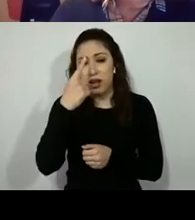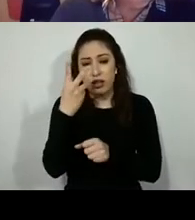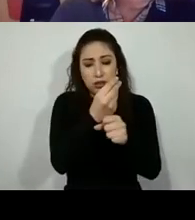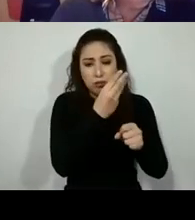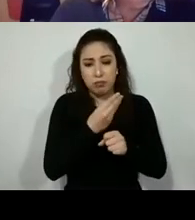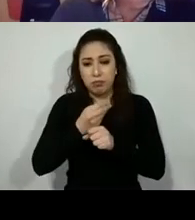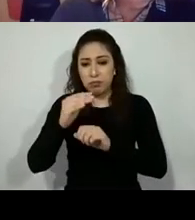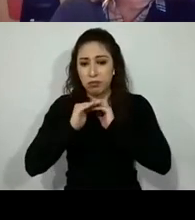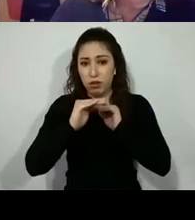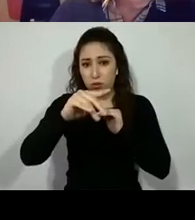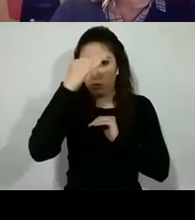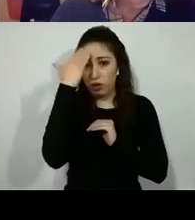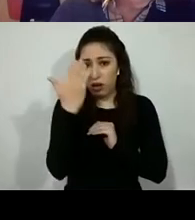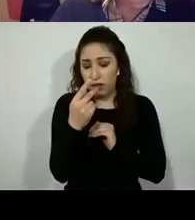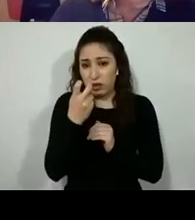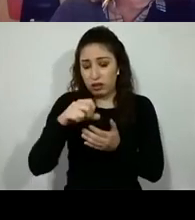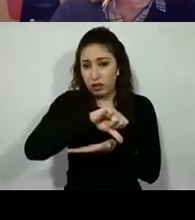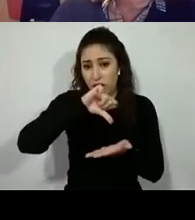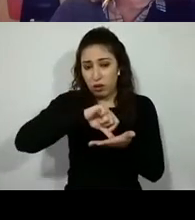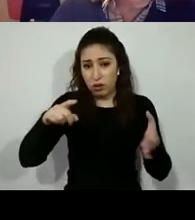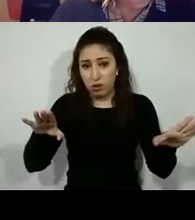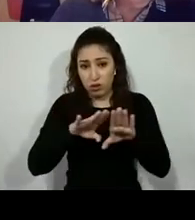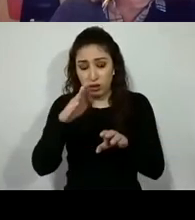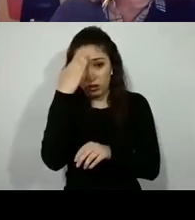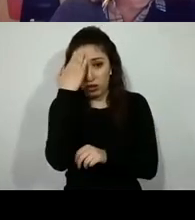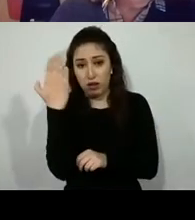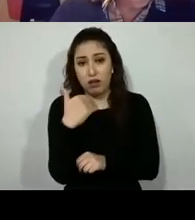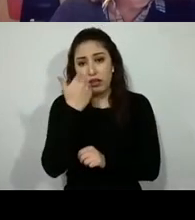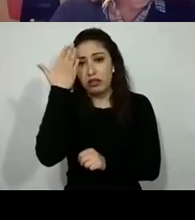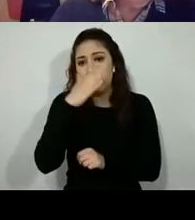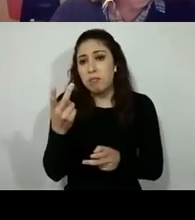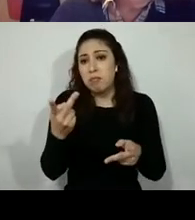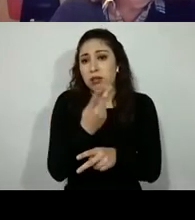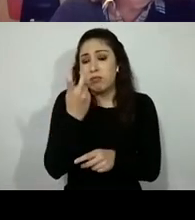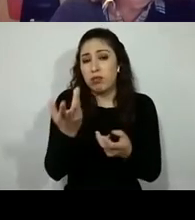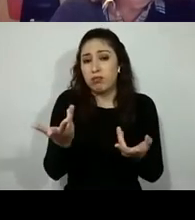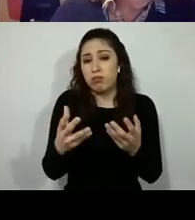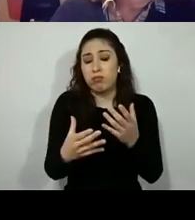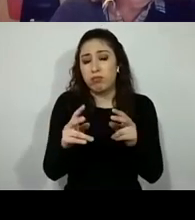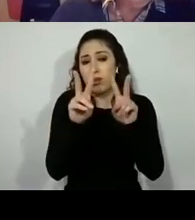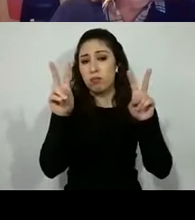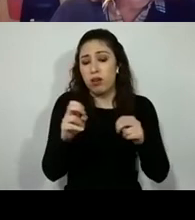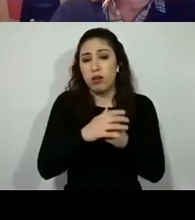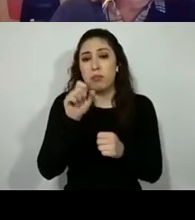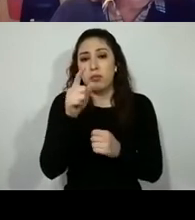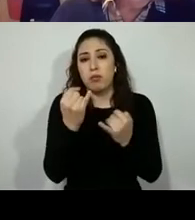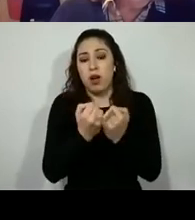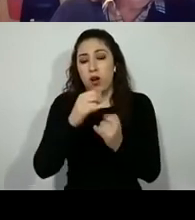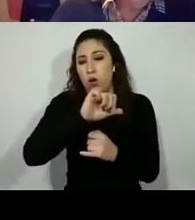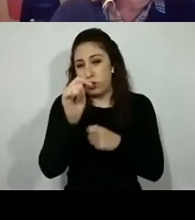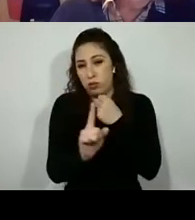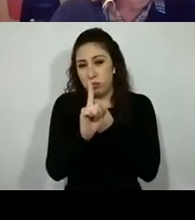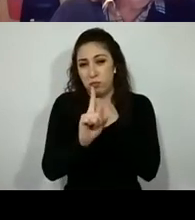sería importante conocer este dato. Creo que también una de las problemáticas